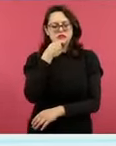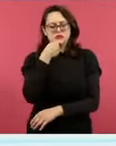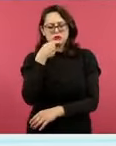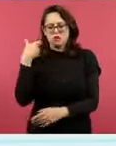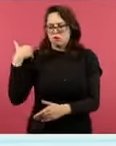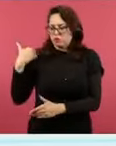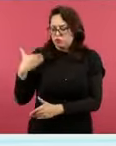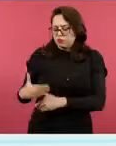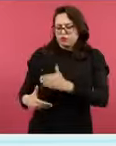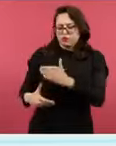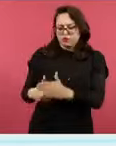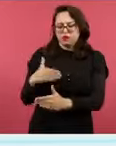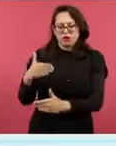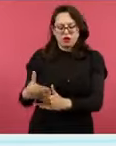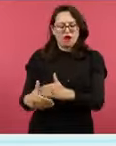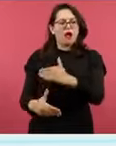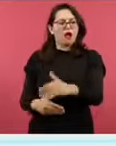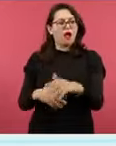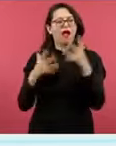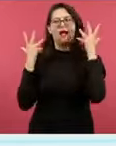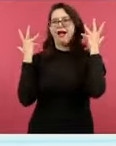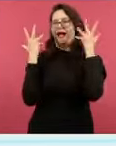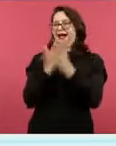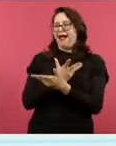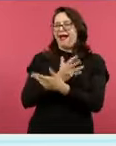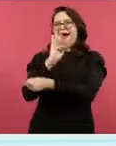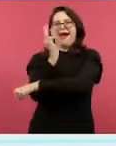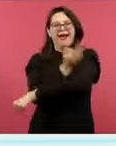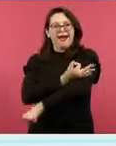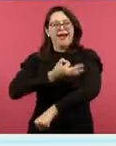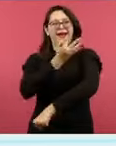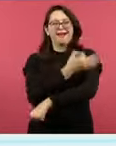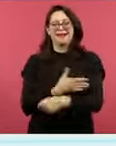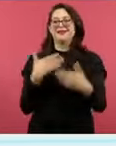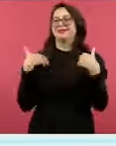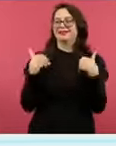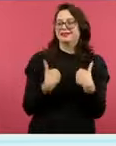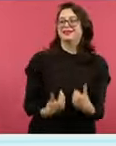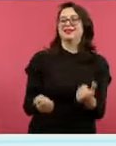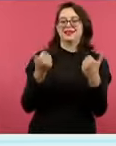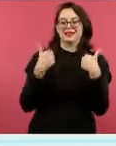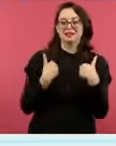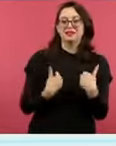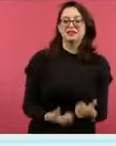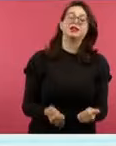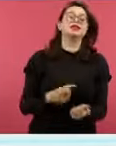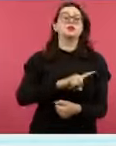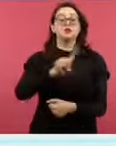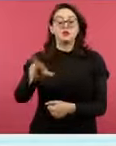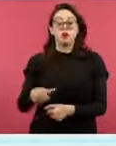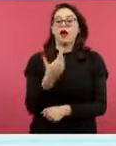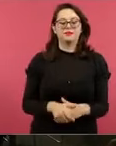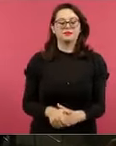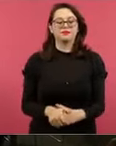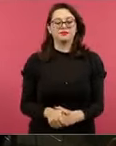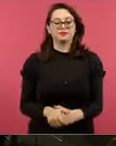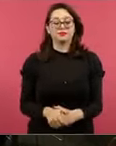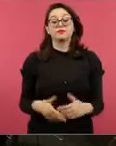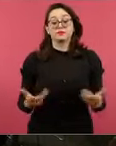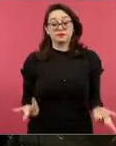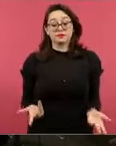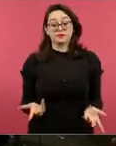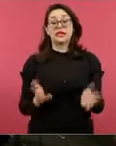venido haciendo, qué aprendimos, qué habilidades son aquellas que nos han servido durante la elaboración de esta investigación. Como